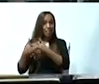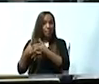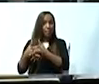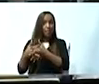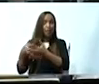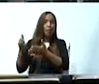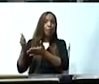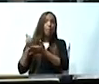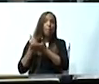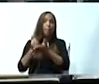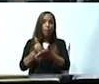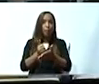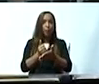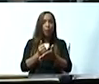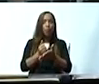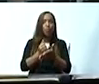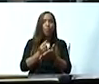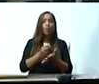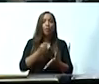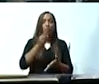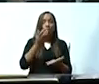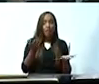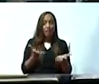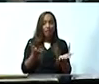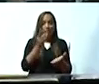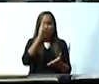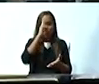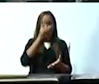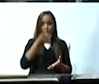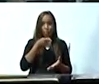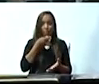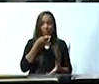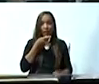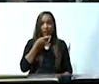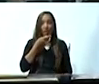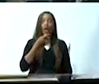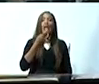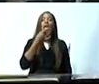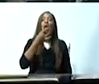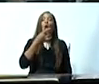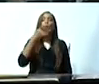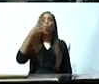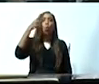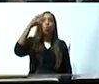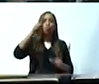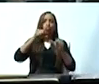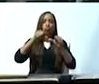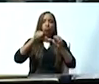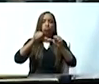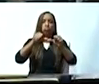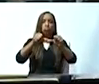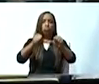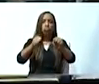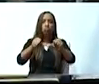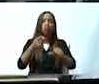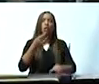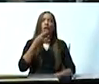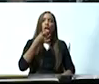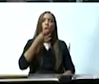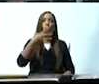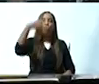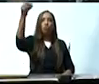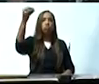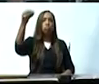diputados y diputadas, nosotros siempre estaremos de acuerdo con la administración que incremente la